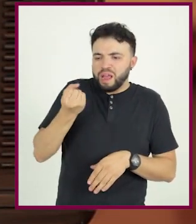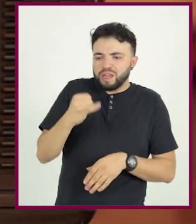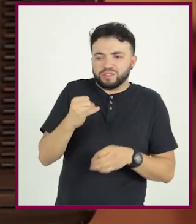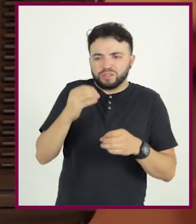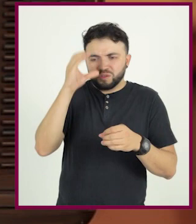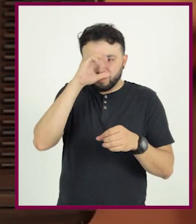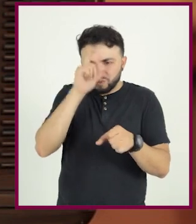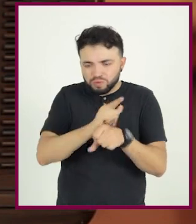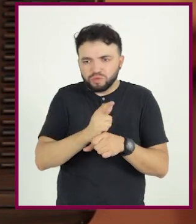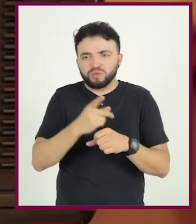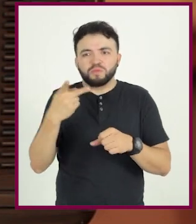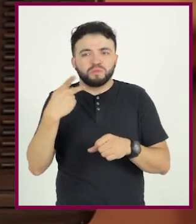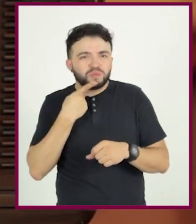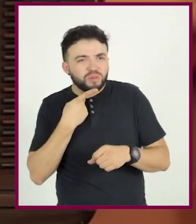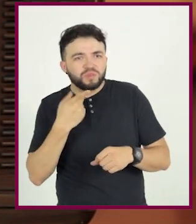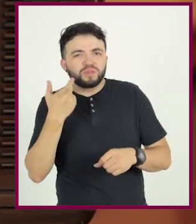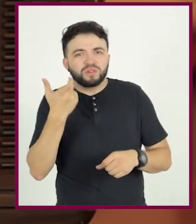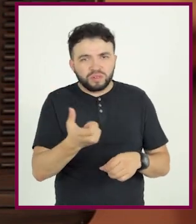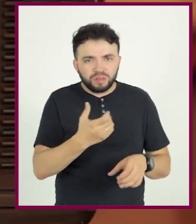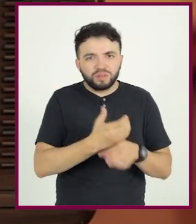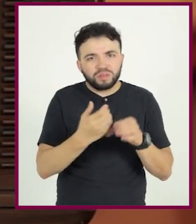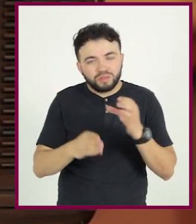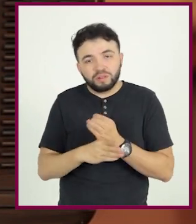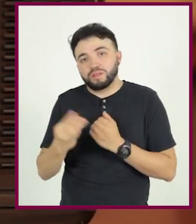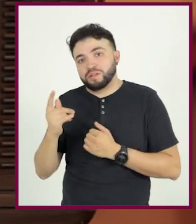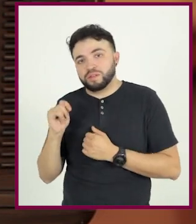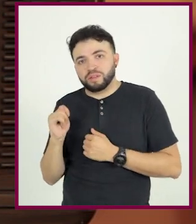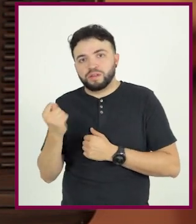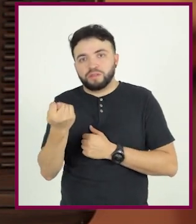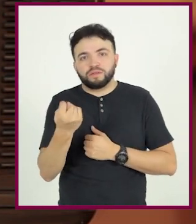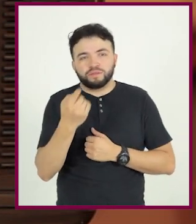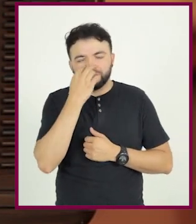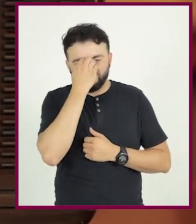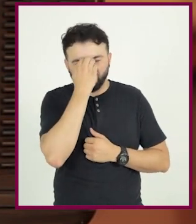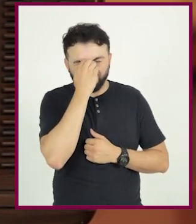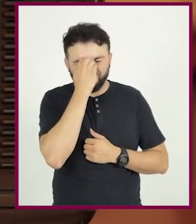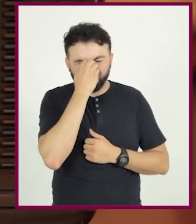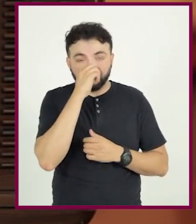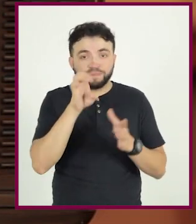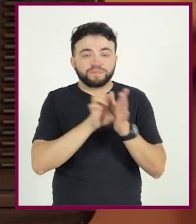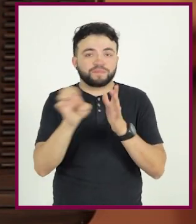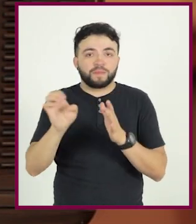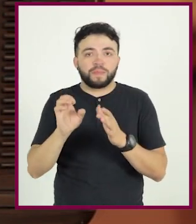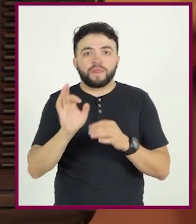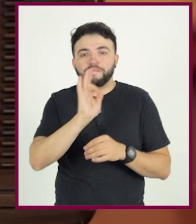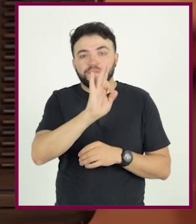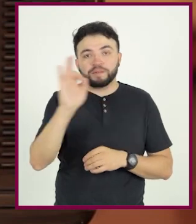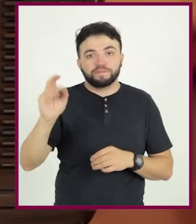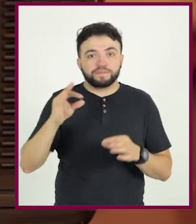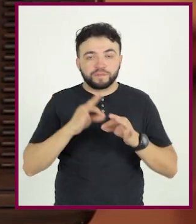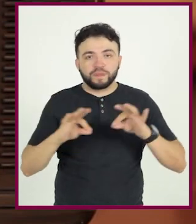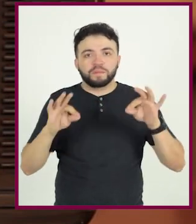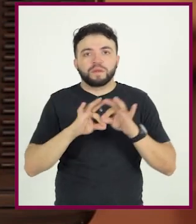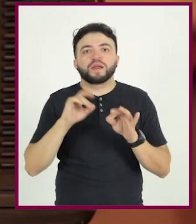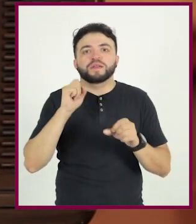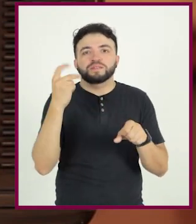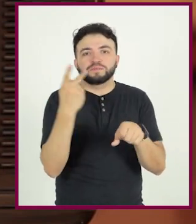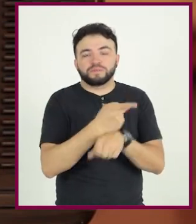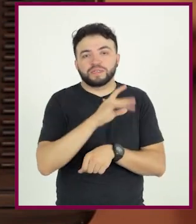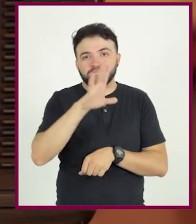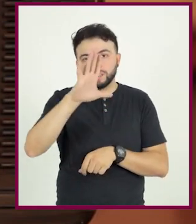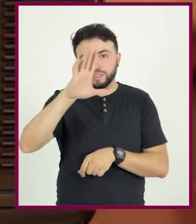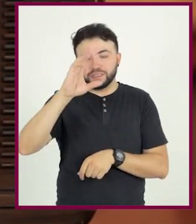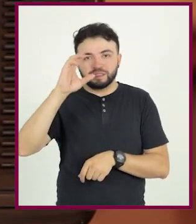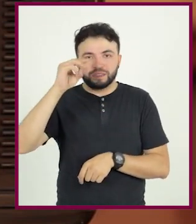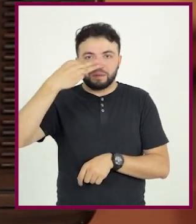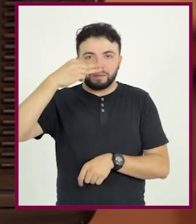en el presente, las tradiciones, la cultura, la política, la economía y la tecnología. Por ejemplo, en fechas importantes como la que